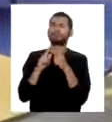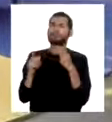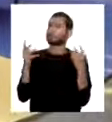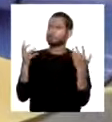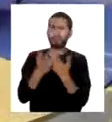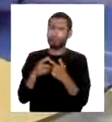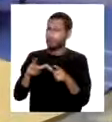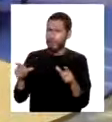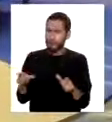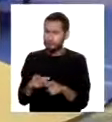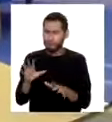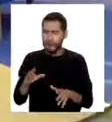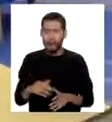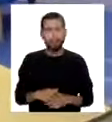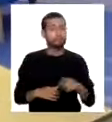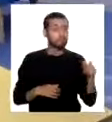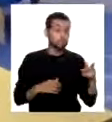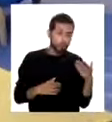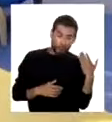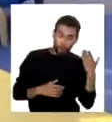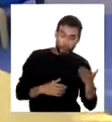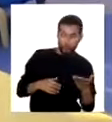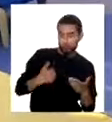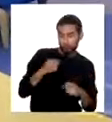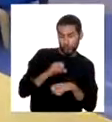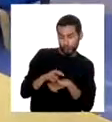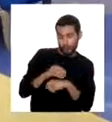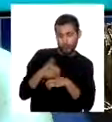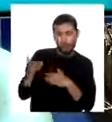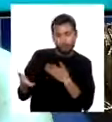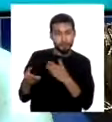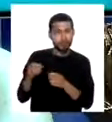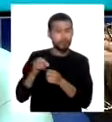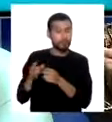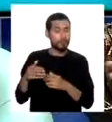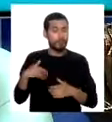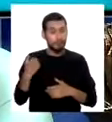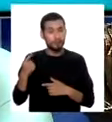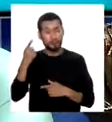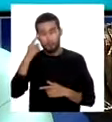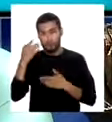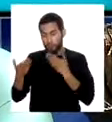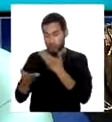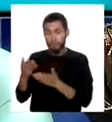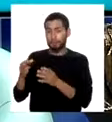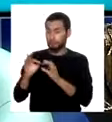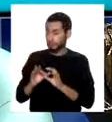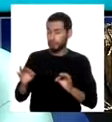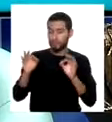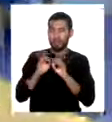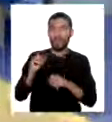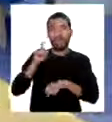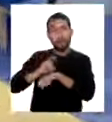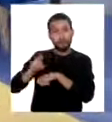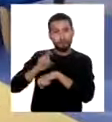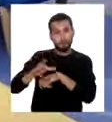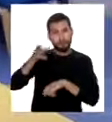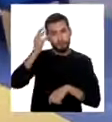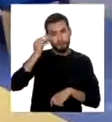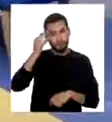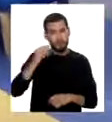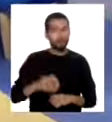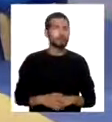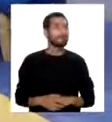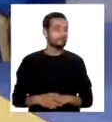adecuada para la zona y dicen, a ver, miren, mejor yo, nosotros les recomendamos esto o lo otro, de acuerdo. Creo que es tan importante la capacitación.